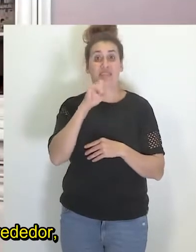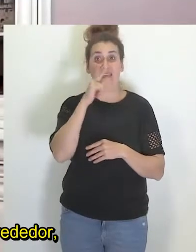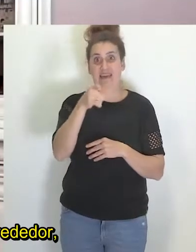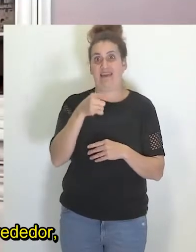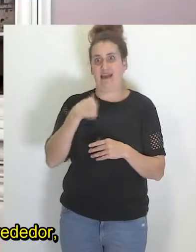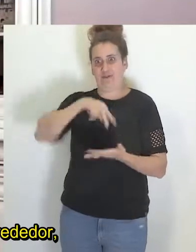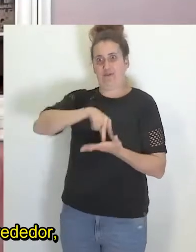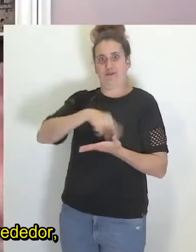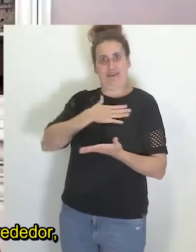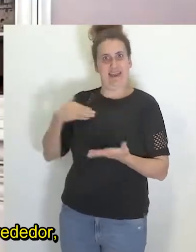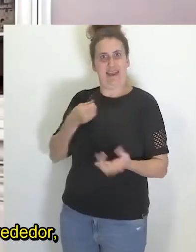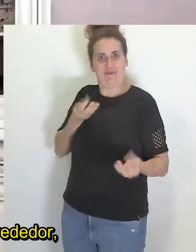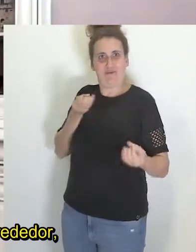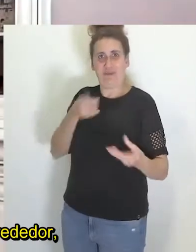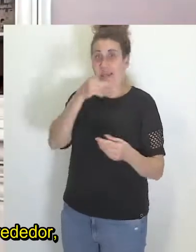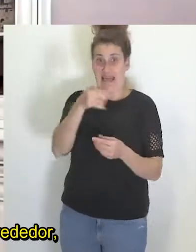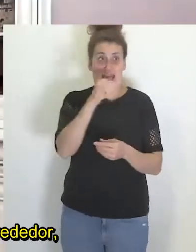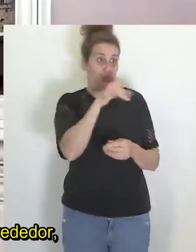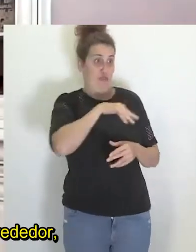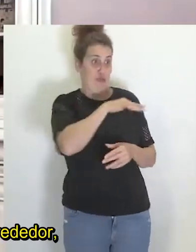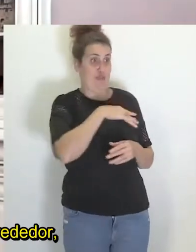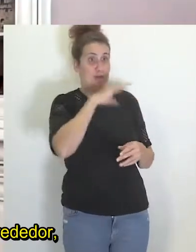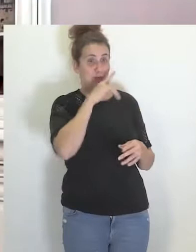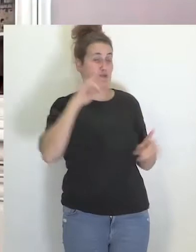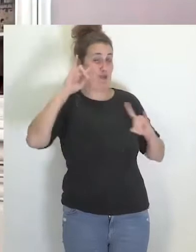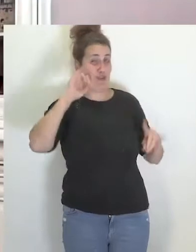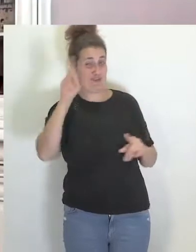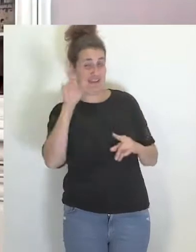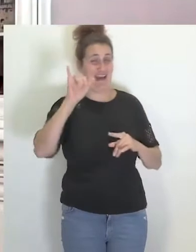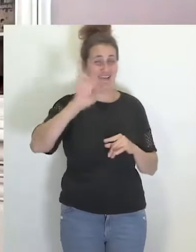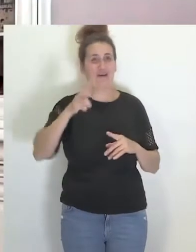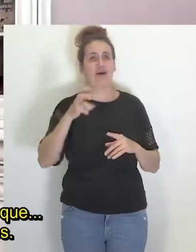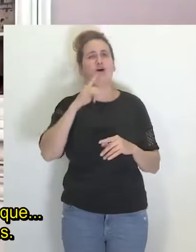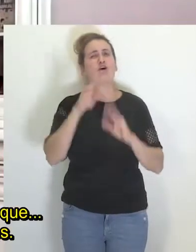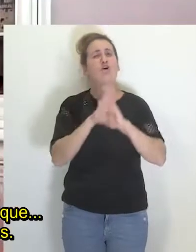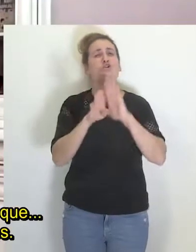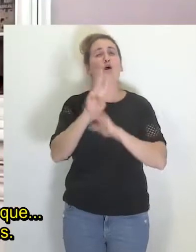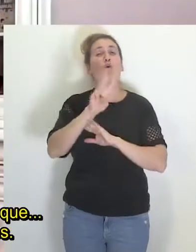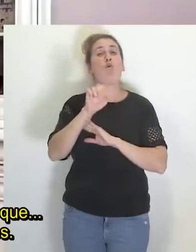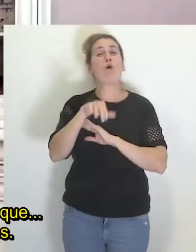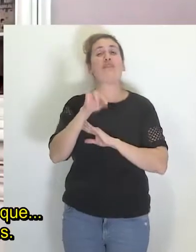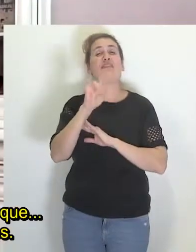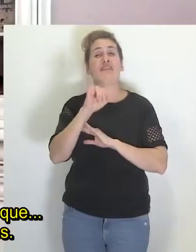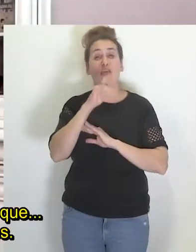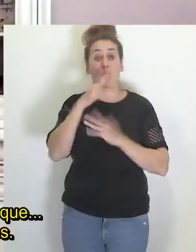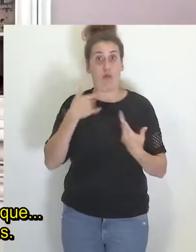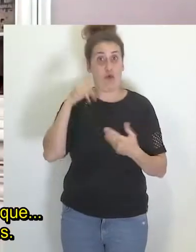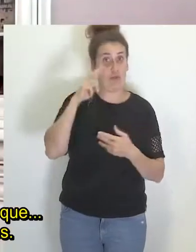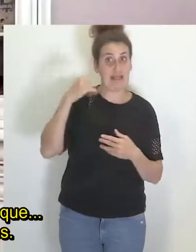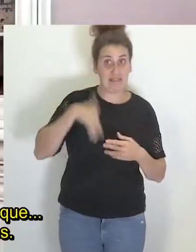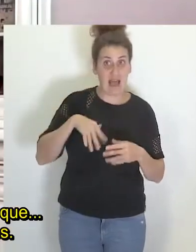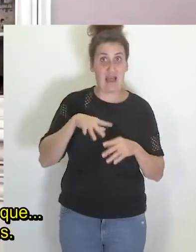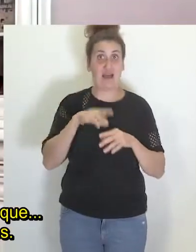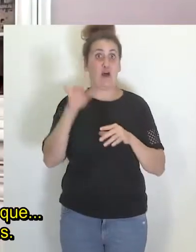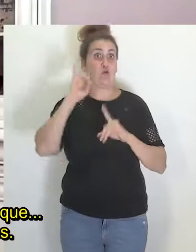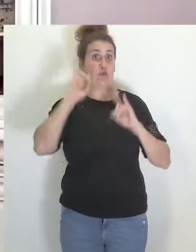allá donde se encuentre y con los obstáculos que tenga alrededor, estar con nosotras. Continúa, Wendy, cuando veas que, bueno, entendemos